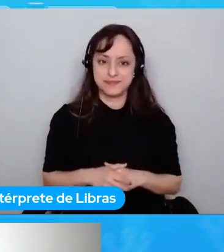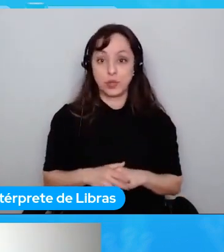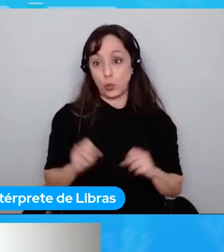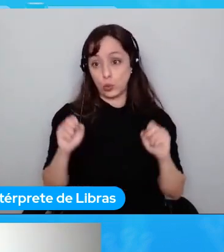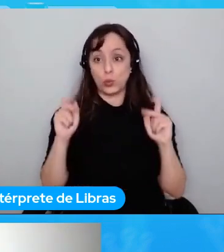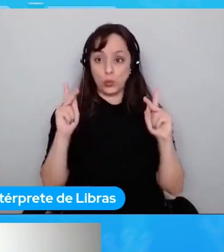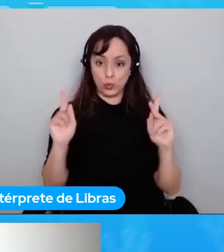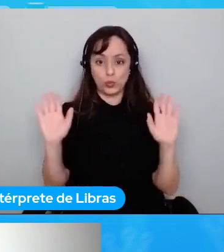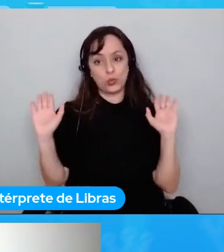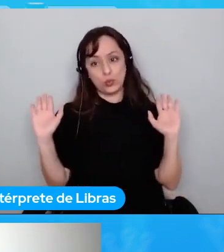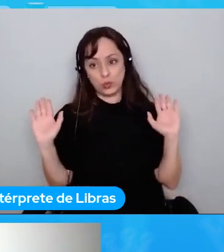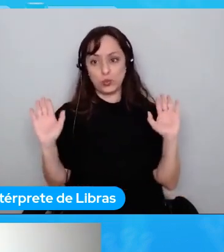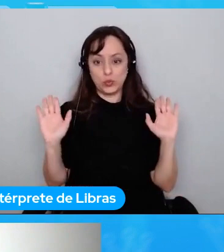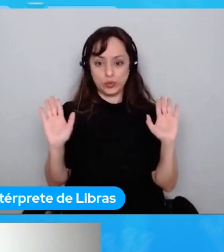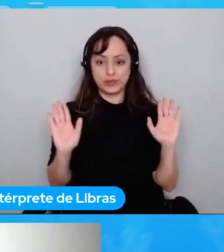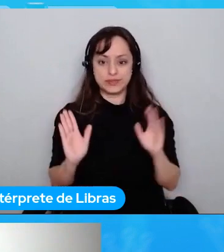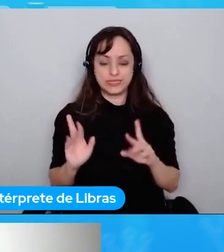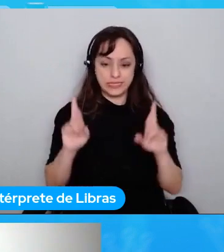bien.